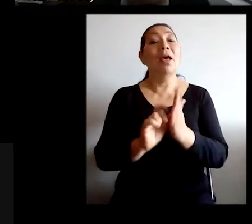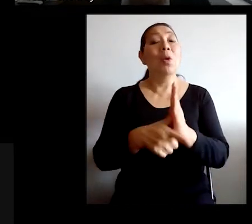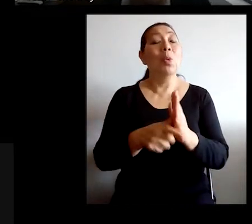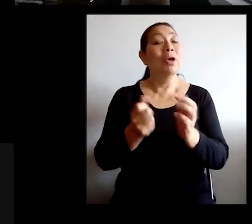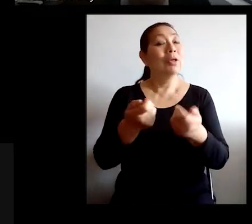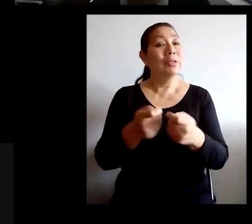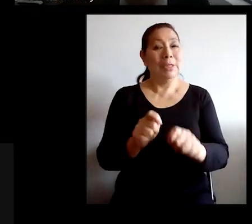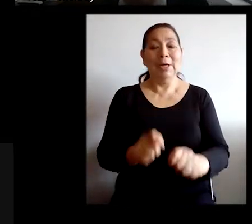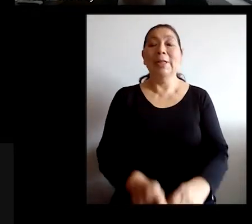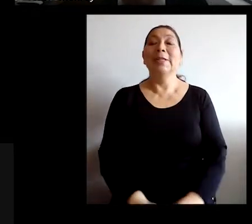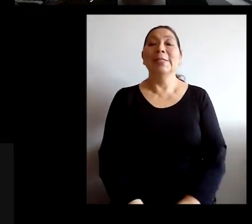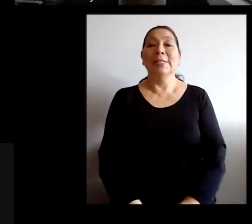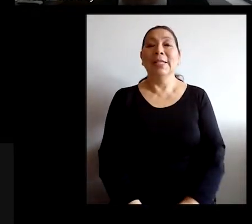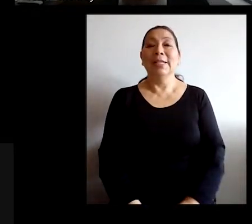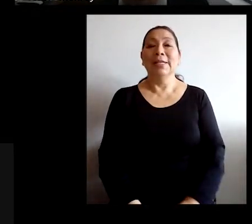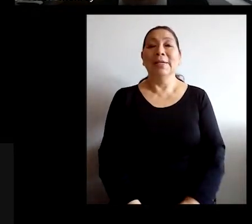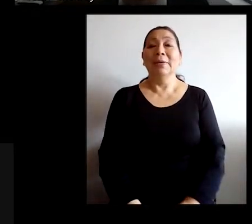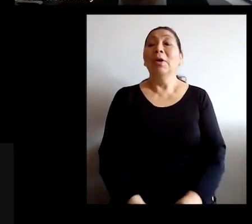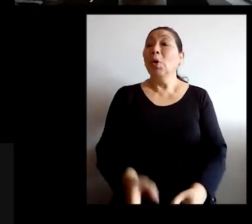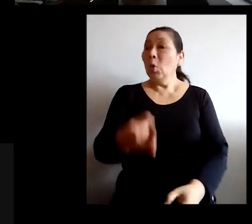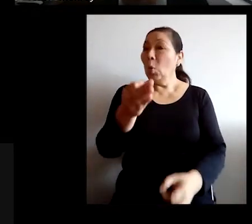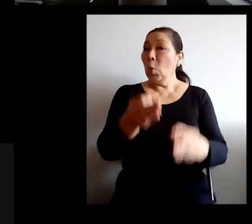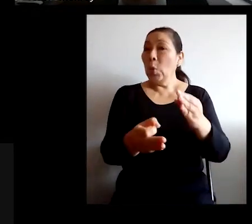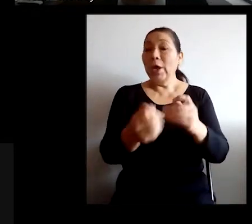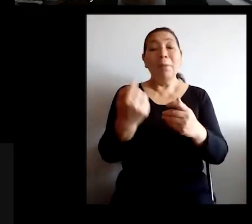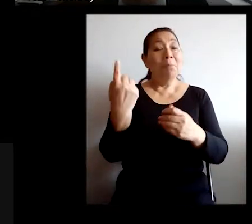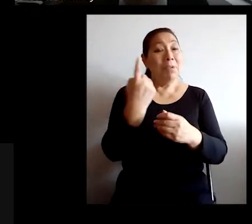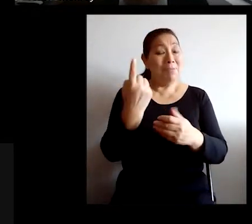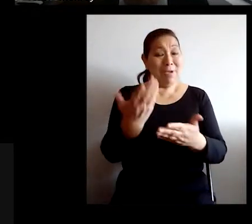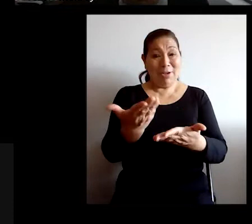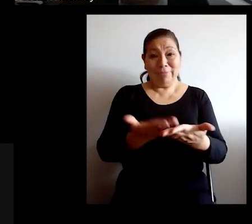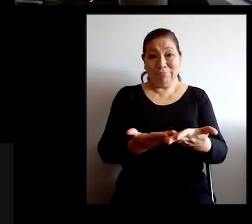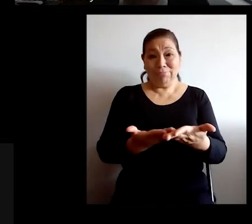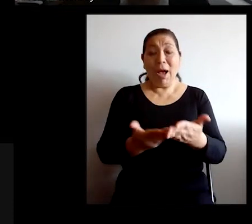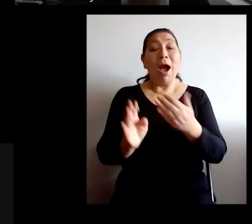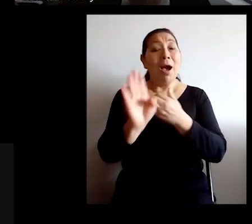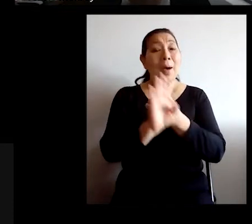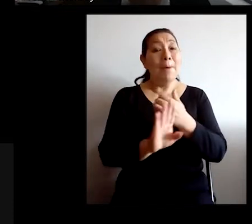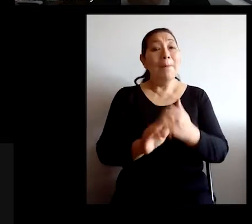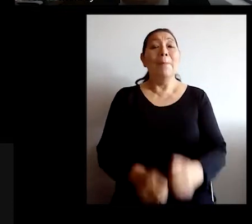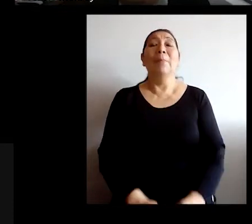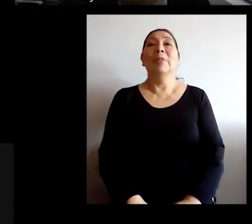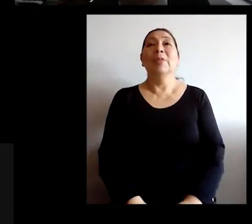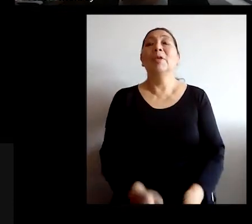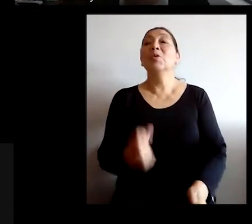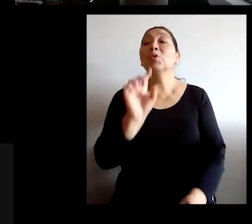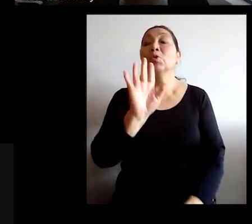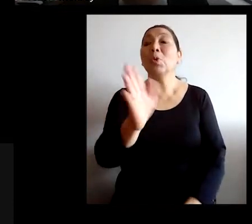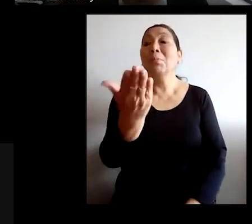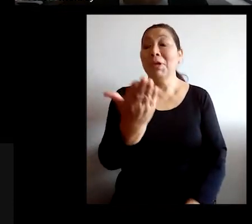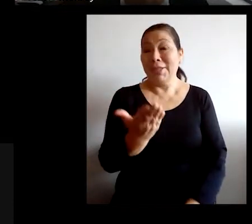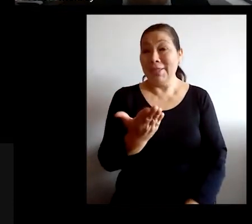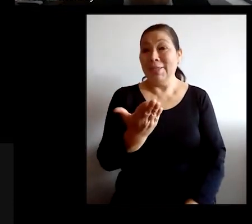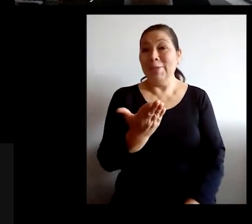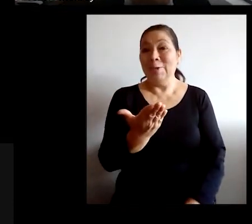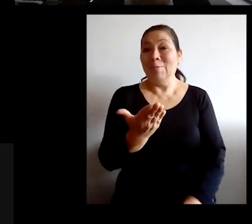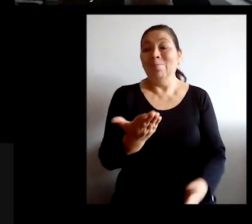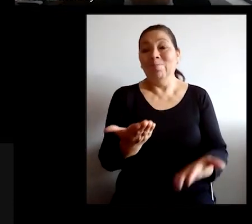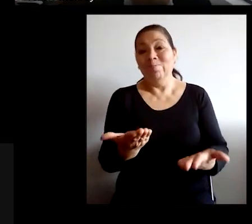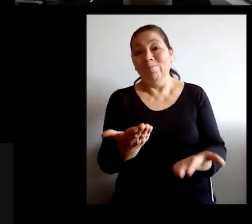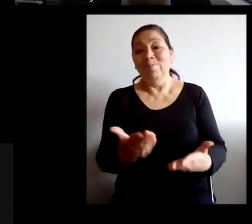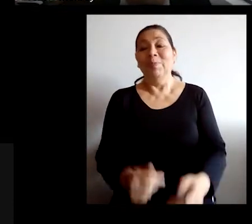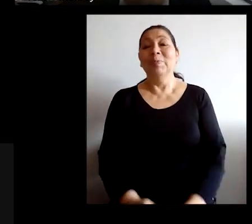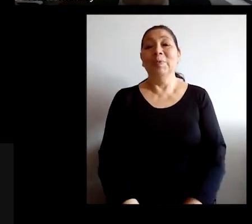se cancele el inscrito. La sentencia de primer grado amparó lo pedido por mi patrocinada.